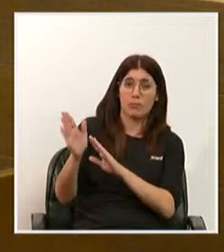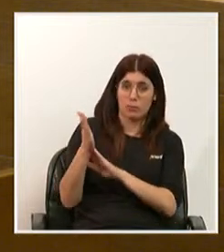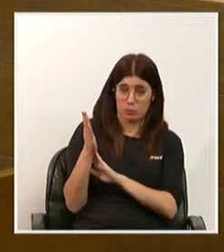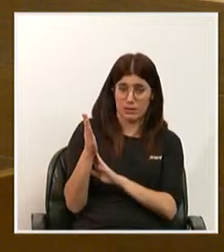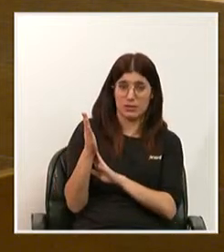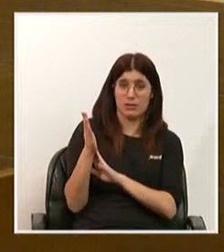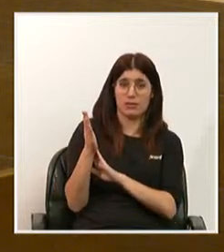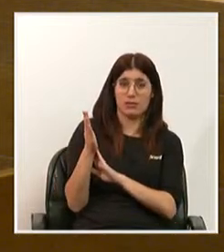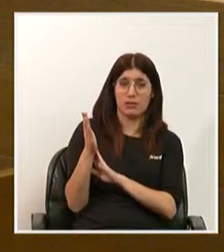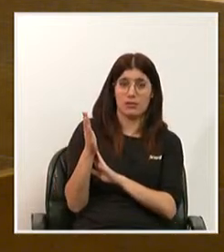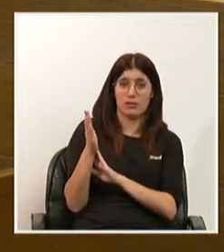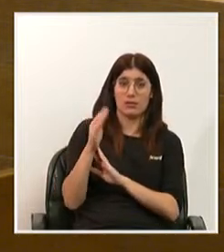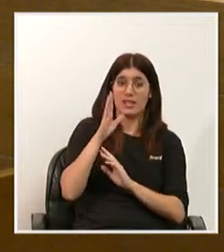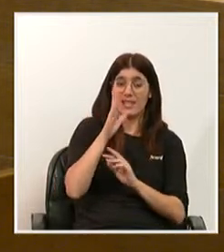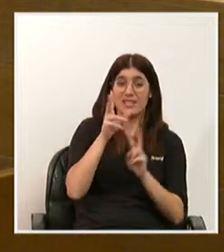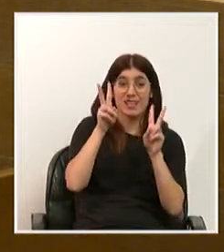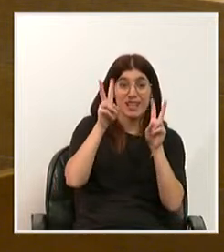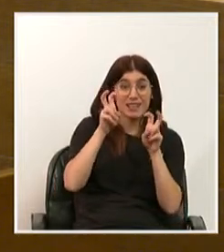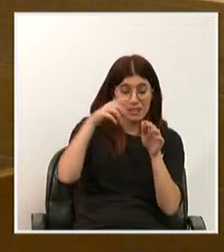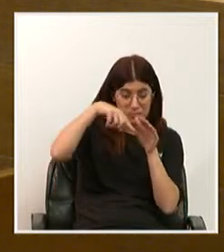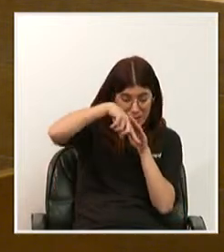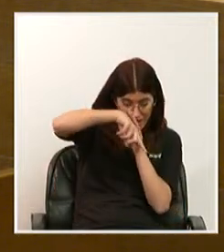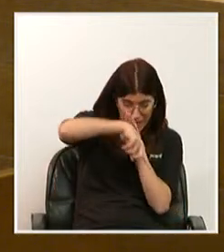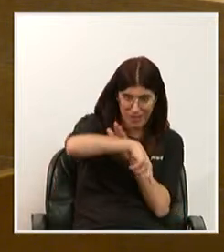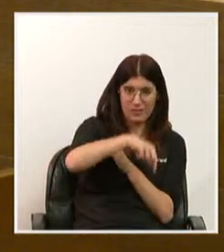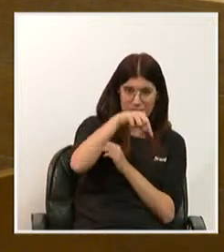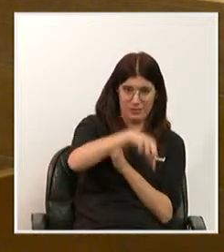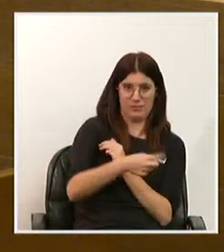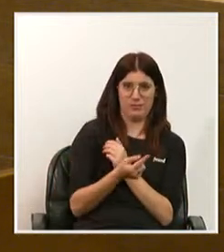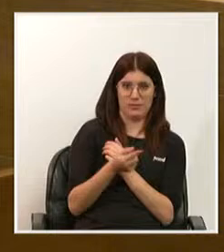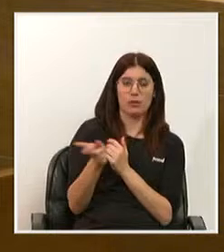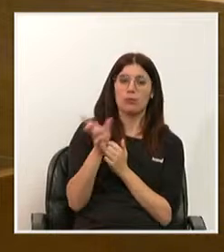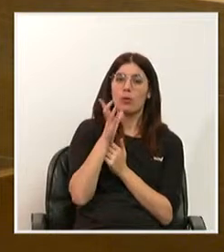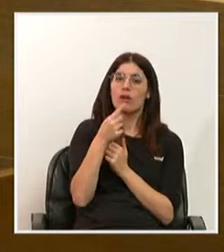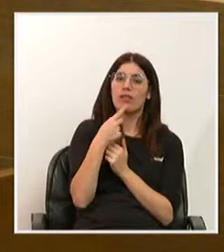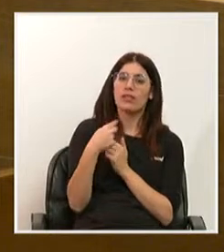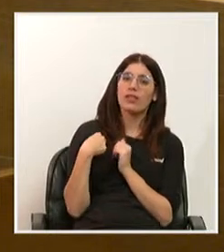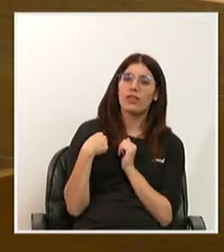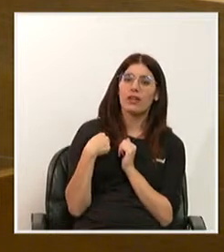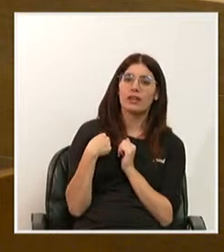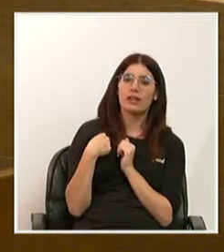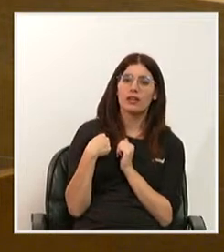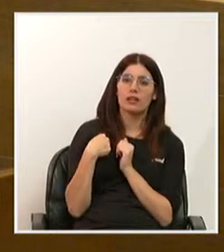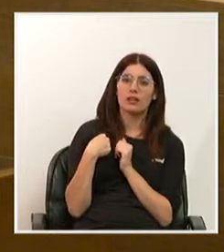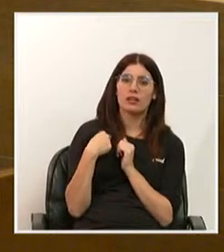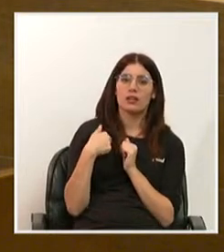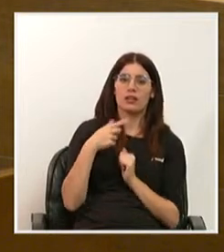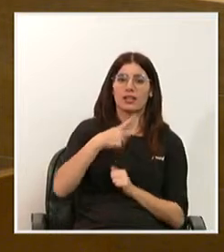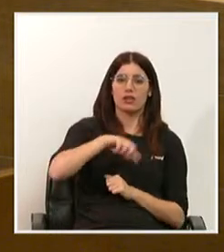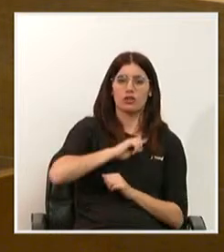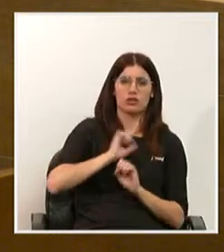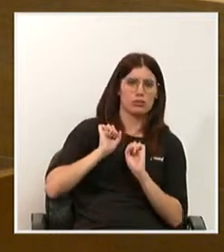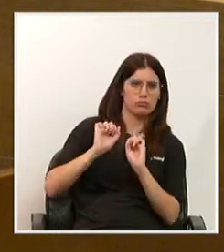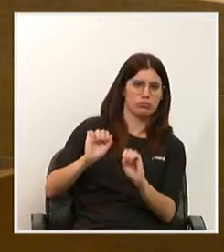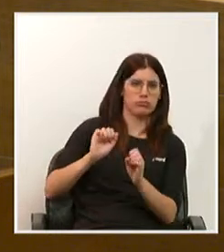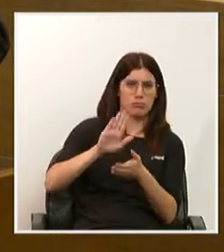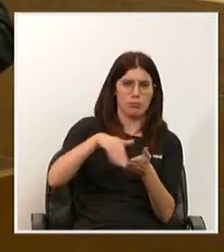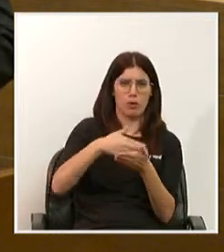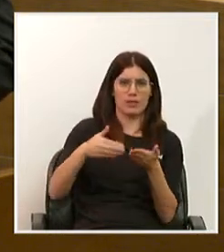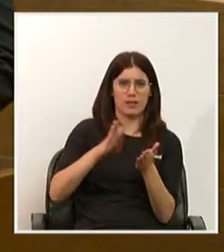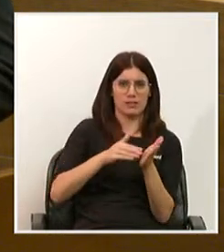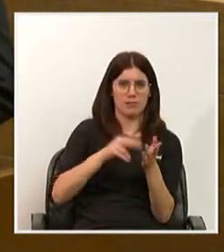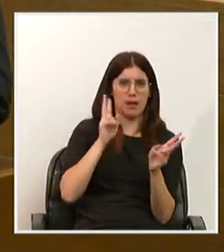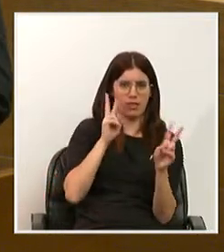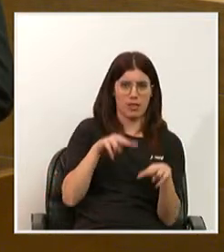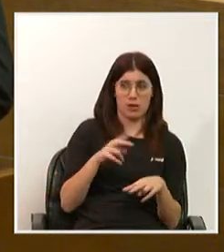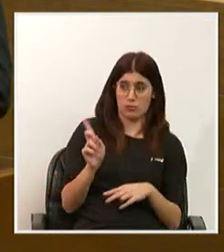propuesta es la cuestión de fondo dicen que nosotros rechazamos a los poetas valencianos